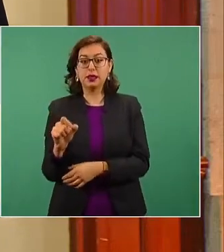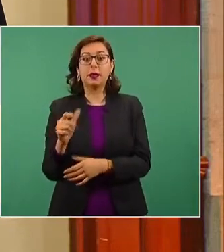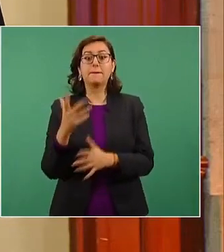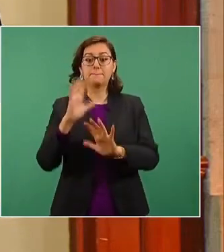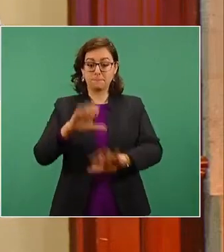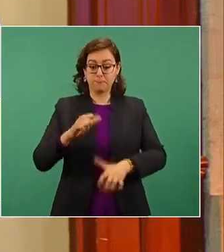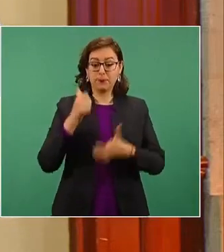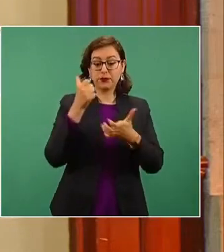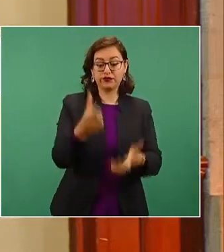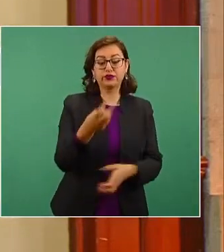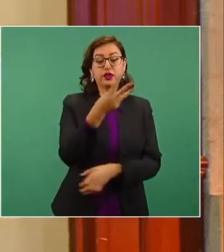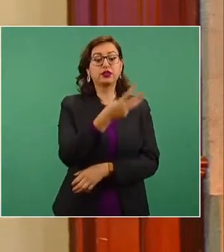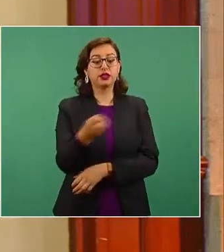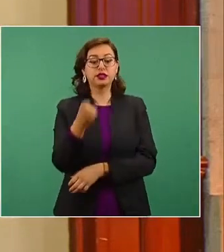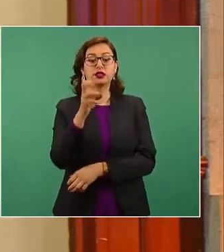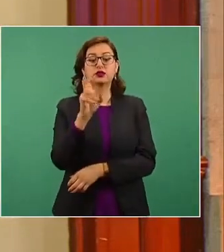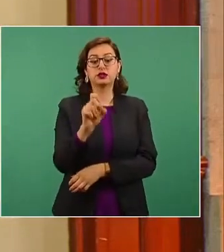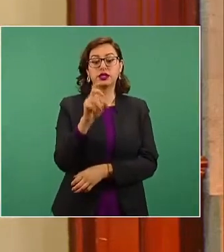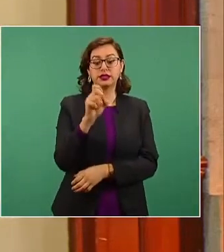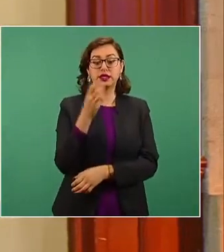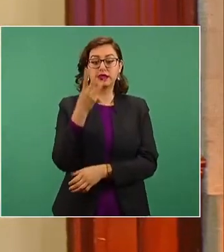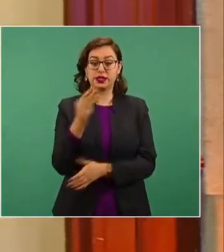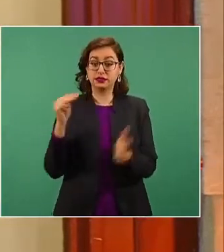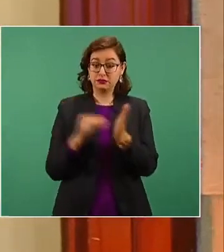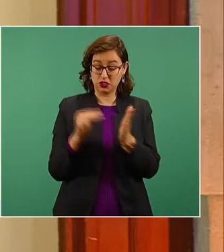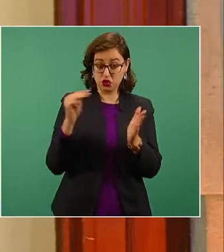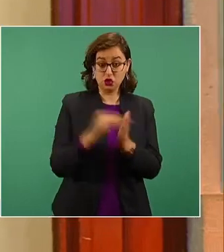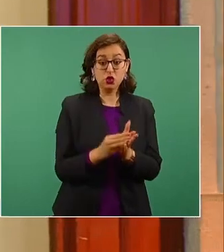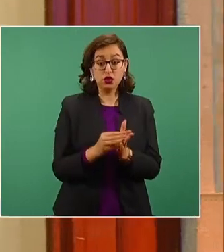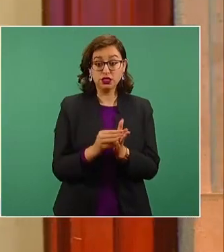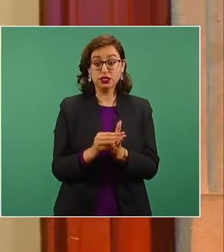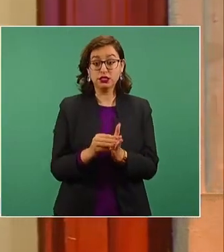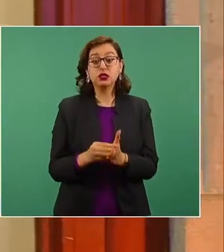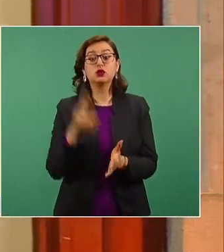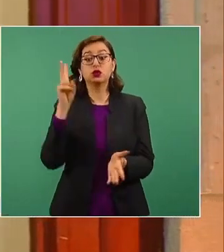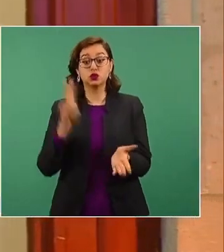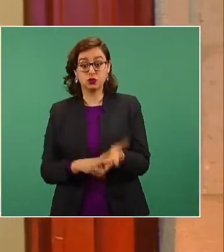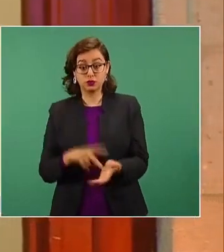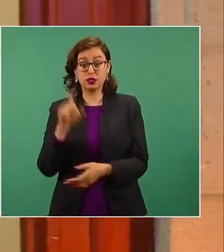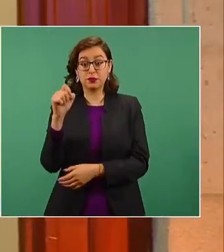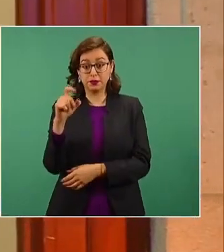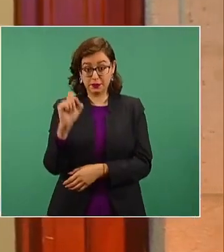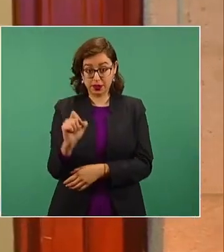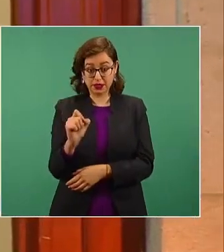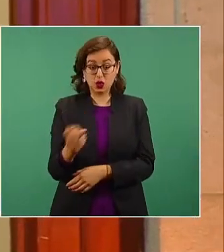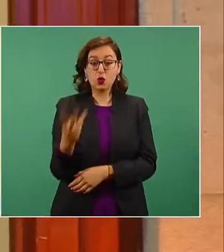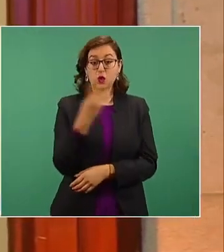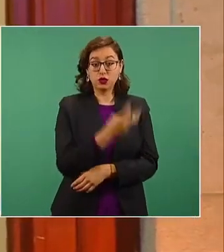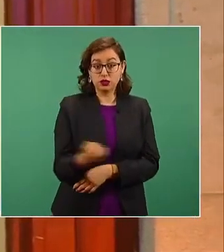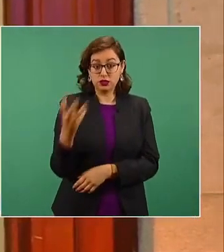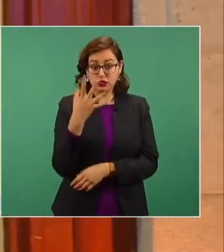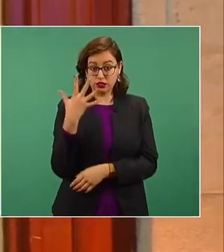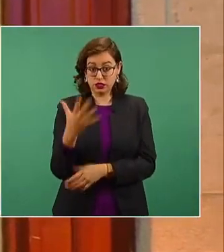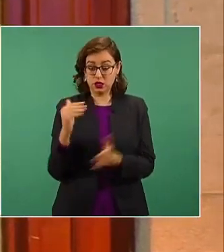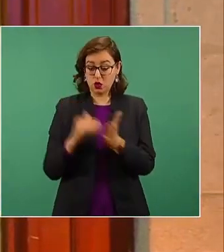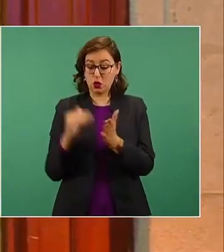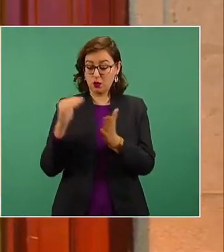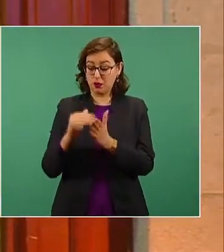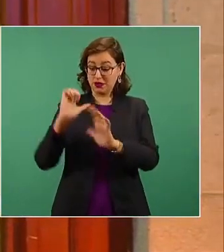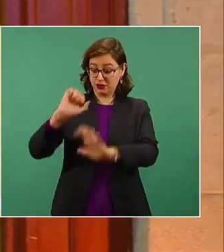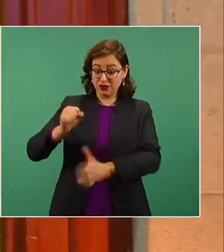inversión de 333 millones más o menos y en el 2020 se fue a 405